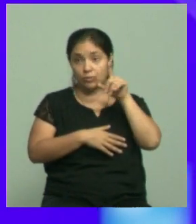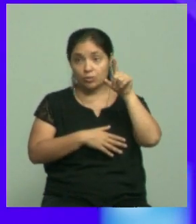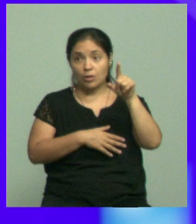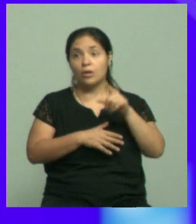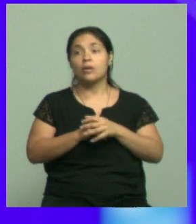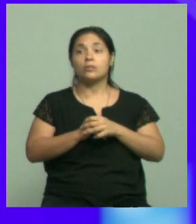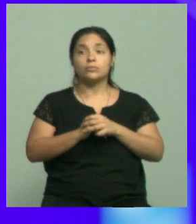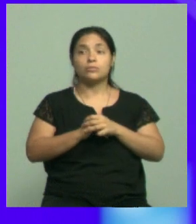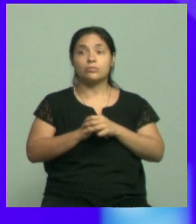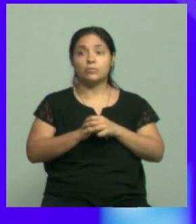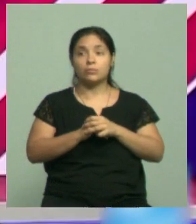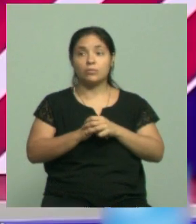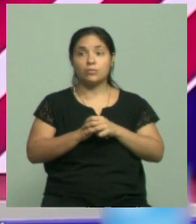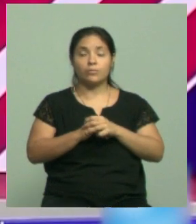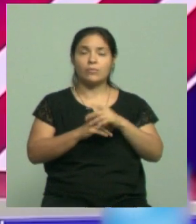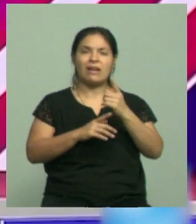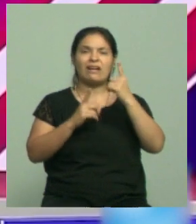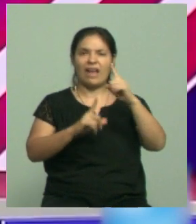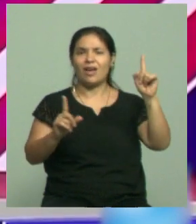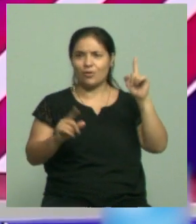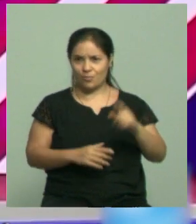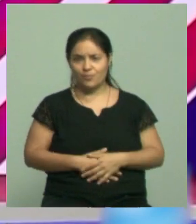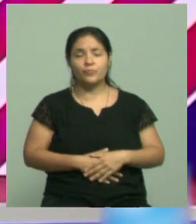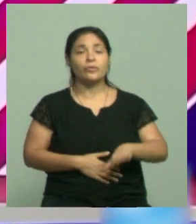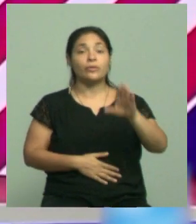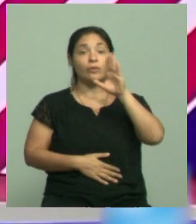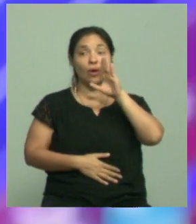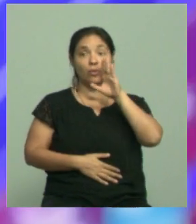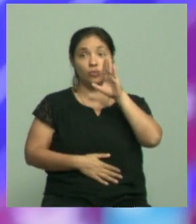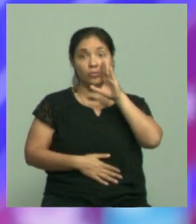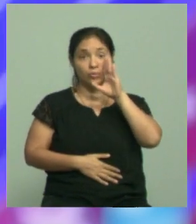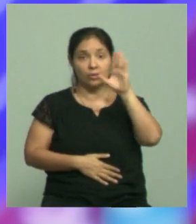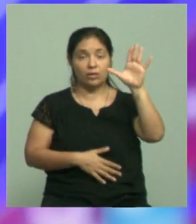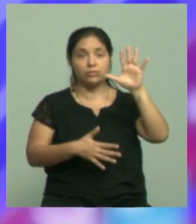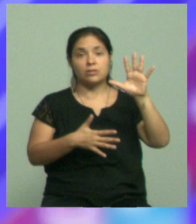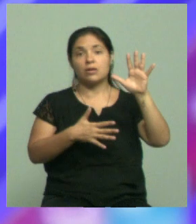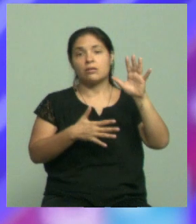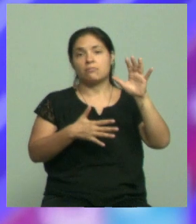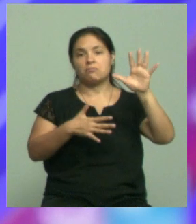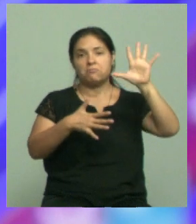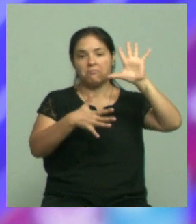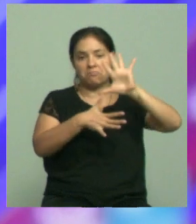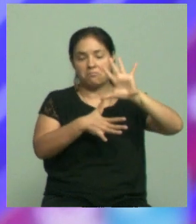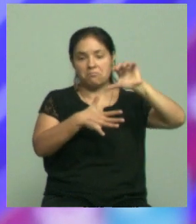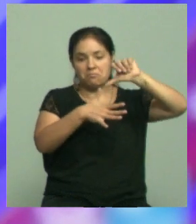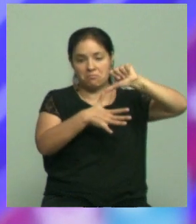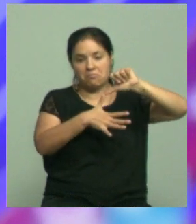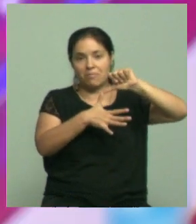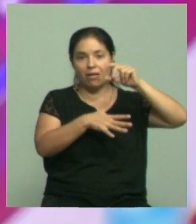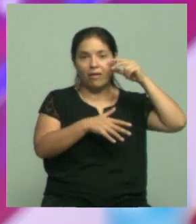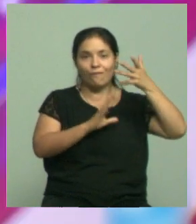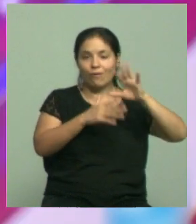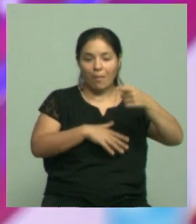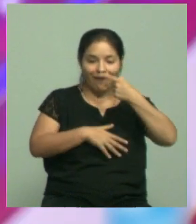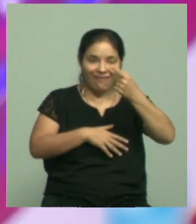nosotros era algo atípico, pero Estados Unidos dejó de mirar a América Latina como su punto geográfico de interés. Había